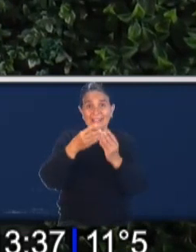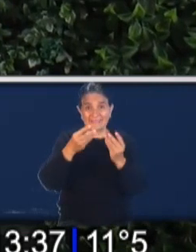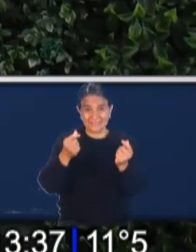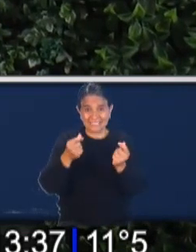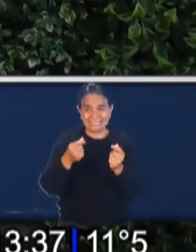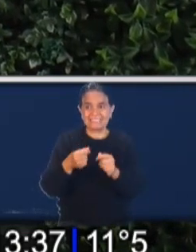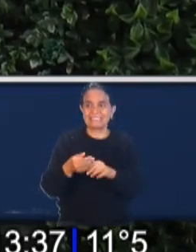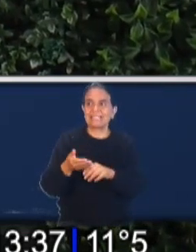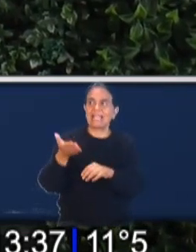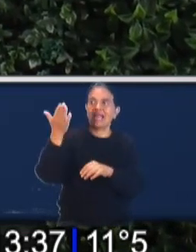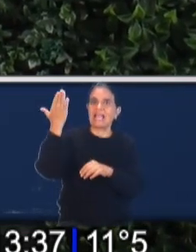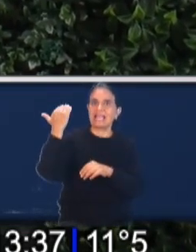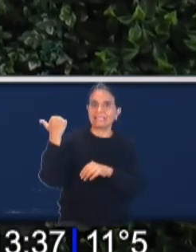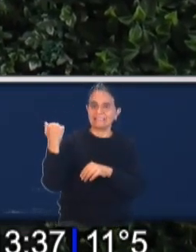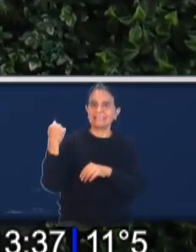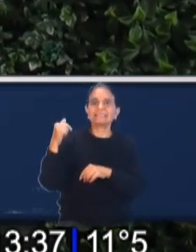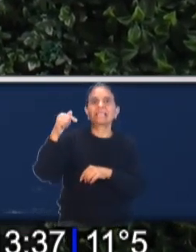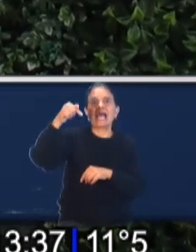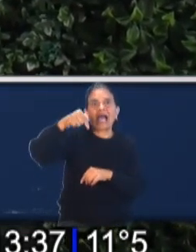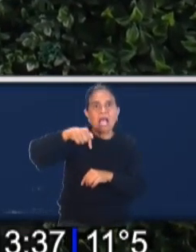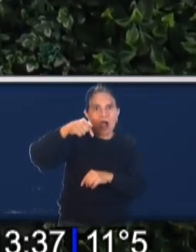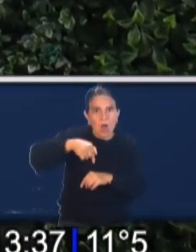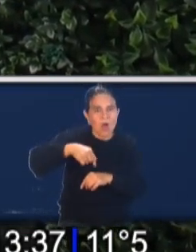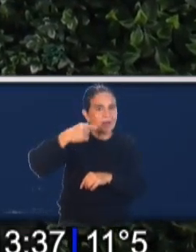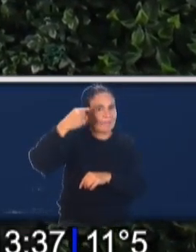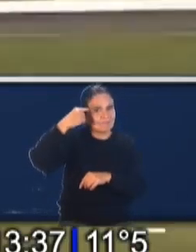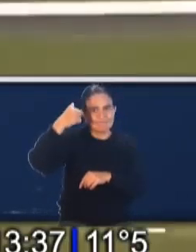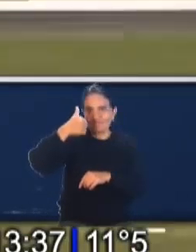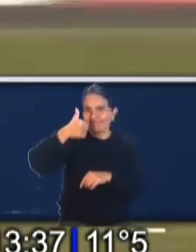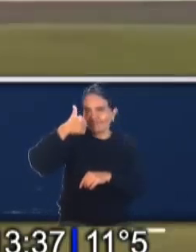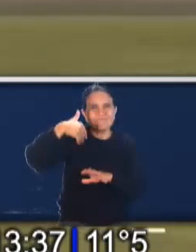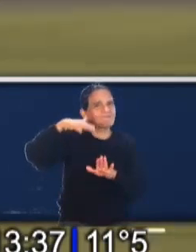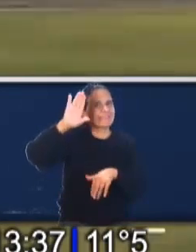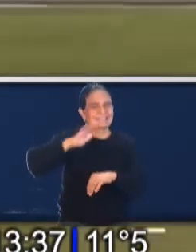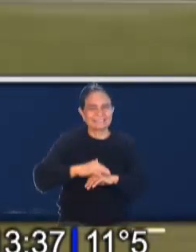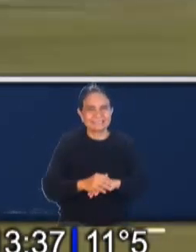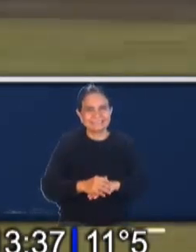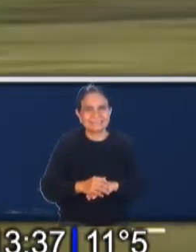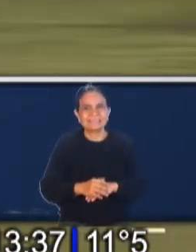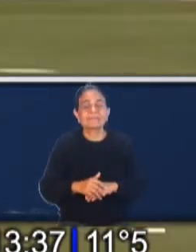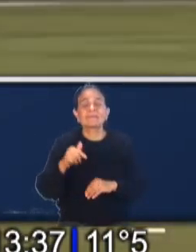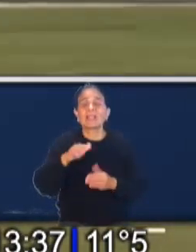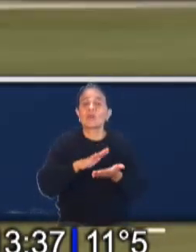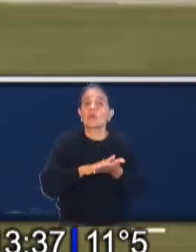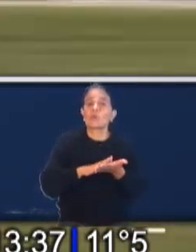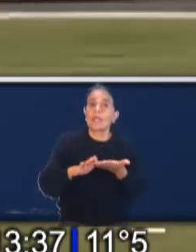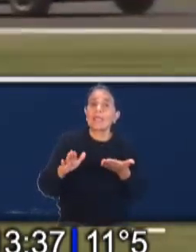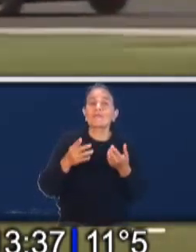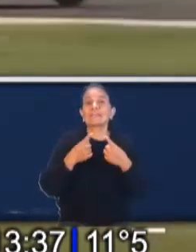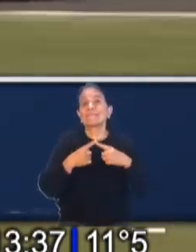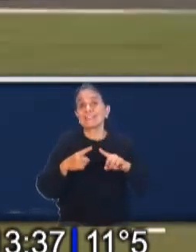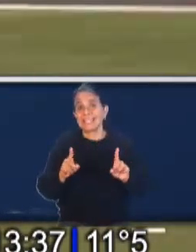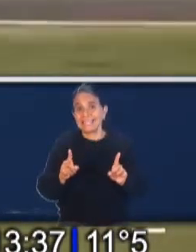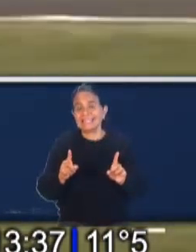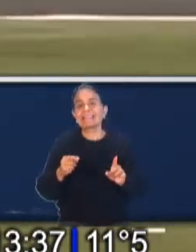que las anteriores fechas, son muchísimo mejor, así que nada, esperando que llegue el viernes. Haciendo algo nuevo, distinto, que me va a venir bien, me